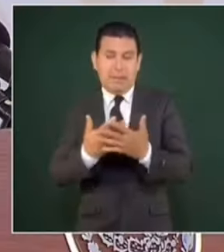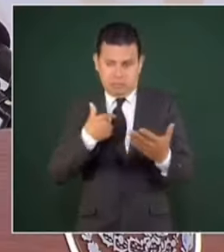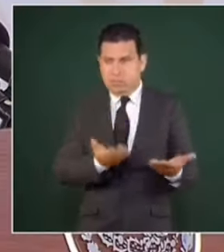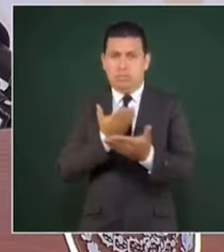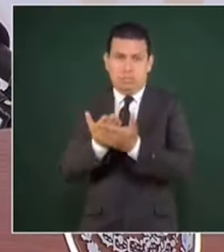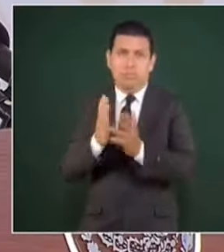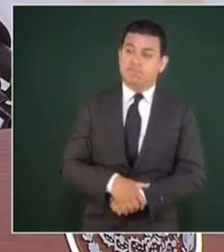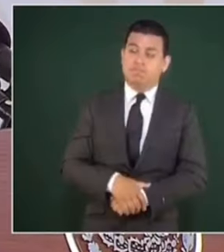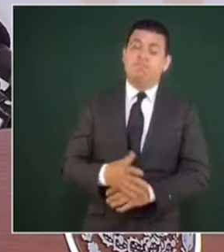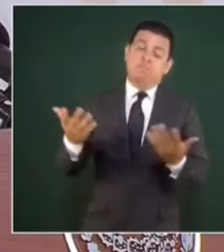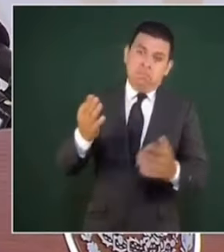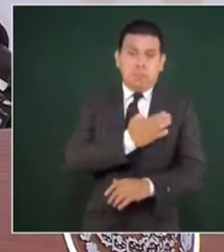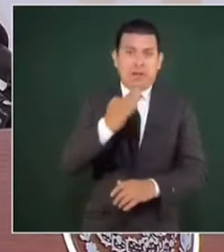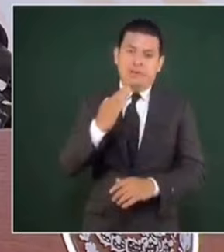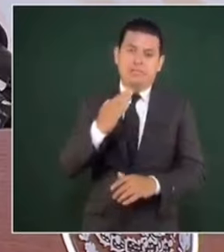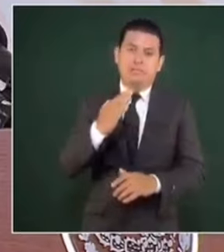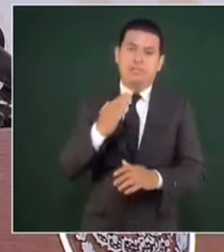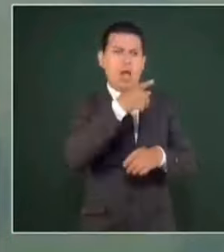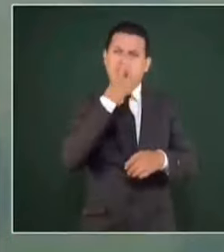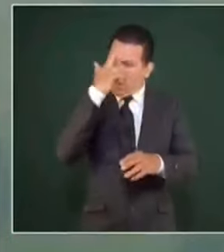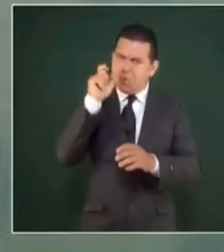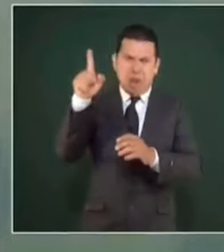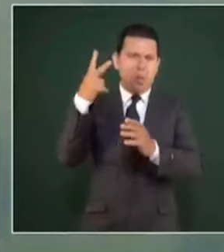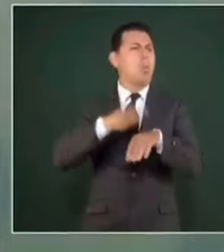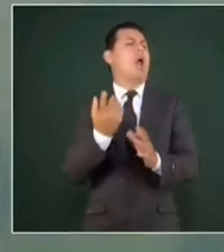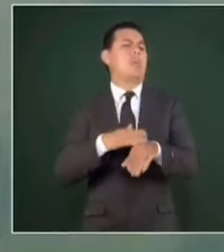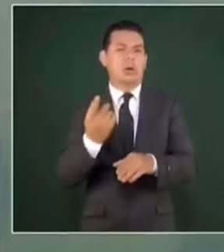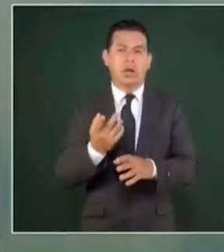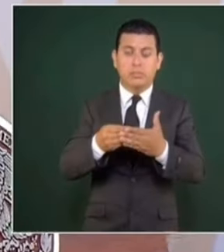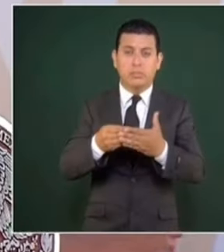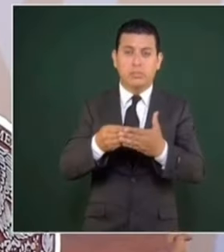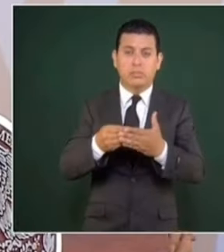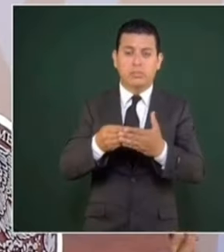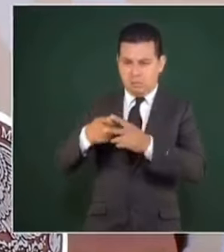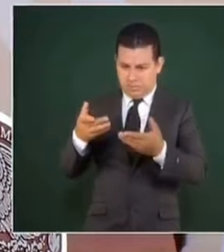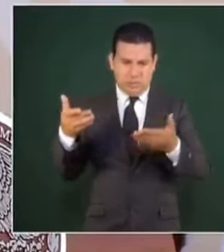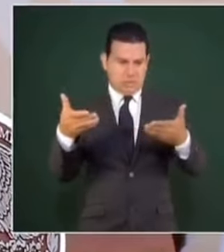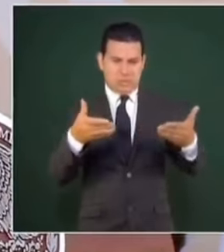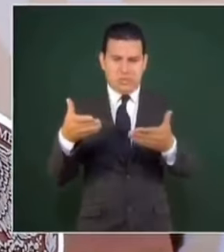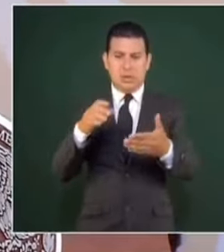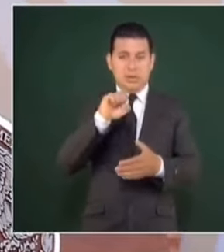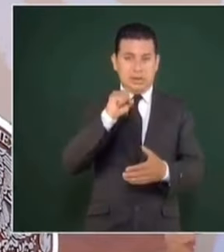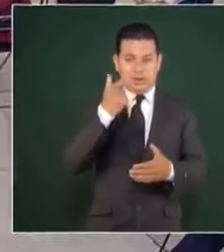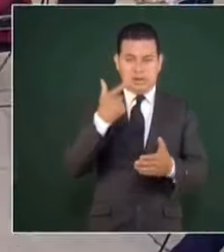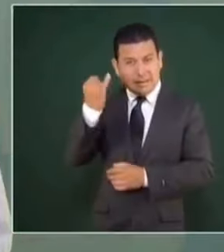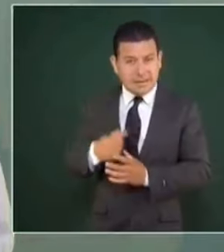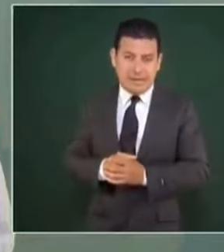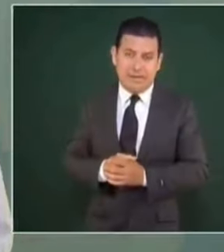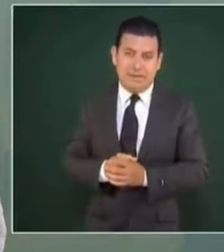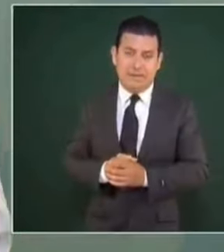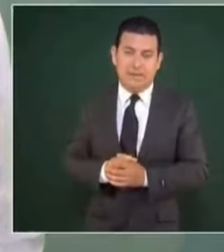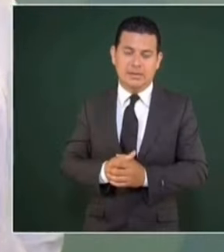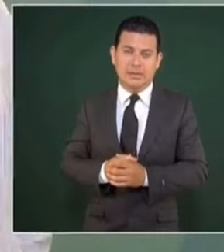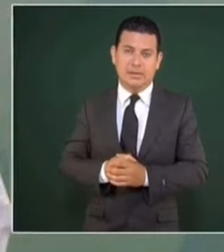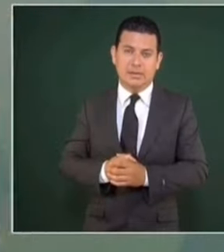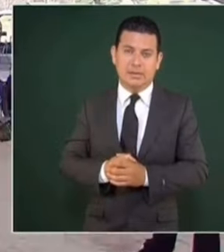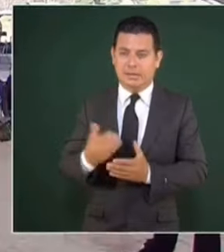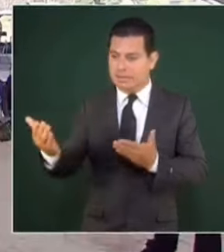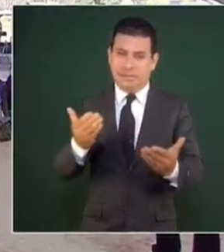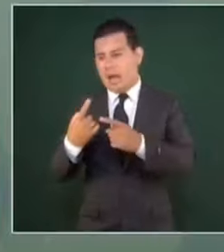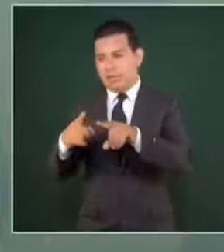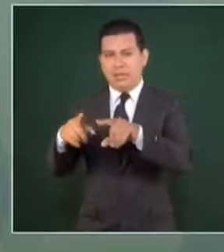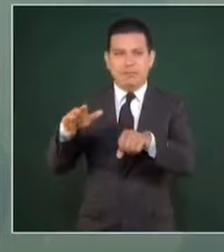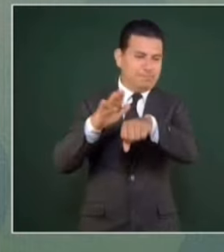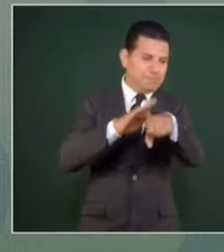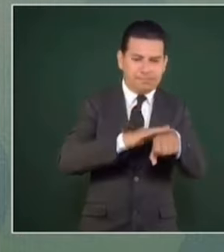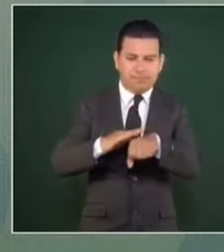legal, Ricardo rechaza. Entonces, un periodista y hacen una investigación, sale como 67 mil exactamente. Entonces, le pedimos a los